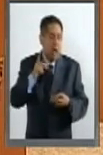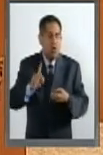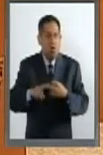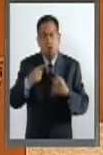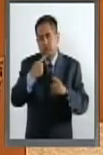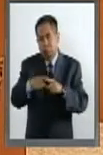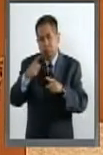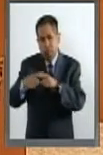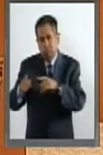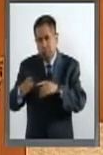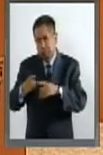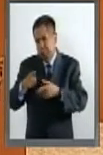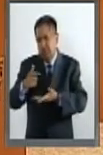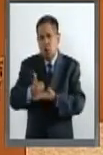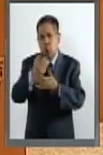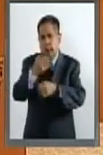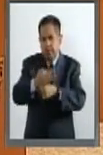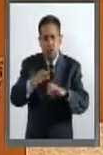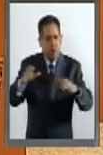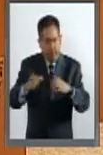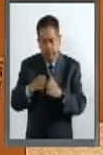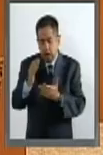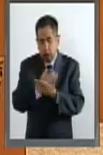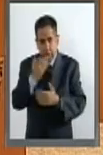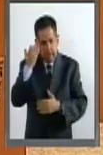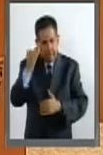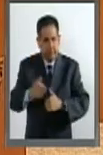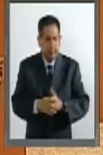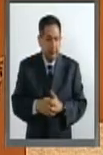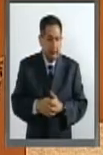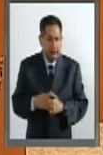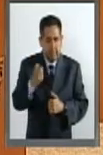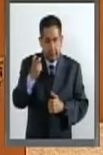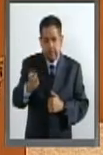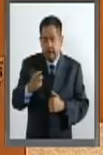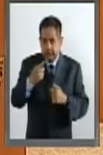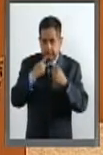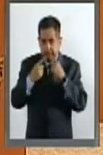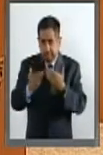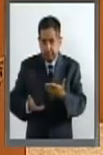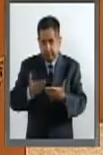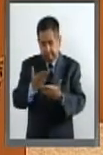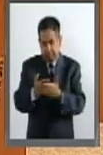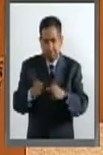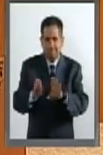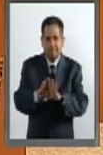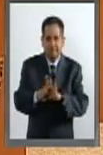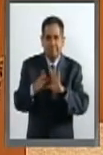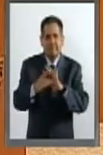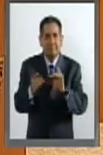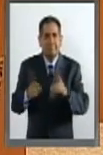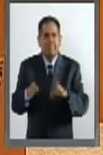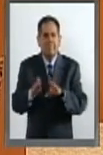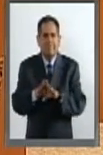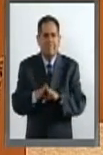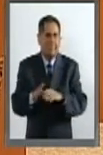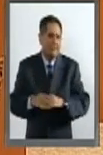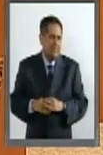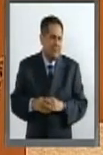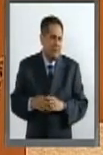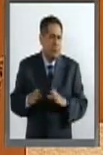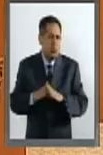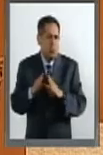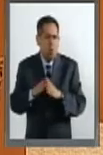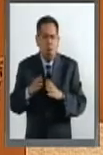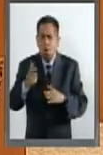locales y ayuntamientos. Con esta propuesta, ya lo he mencionado, buscamos reducir el costo excesivo de las